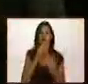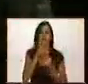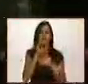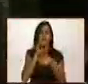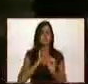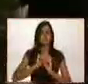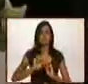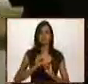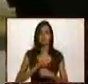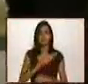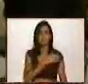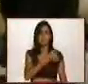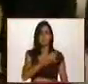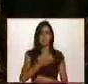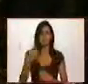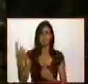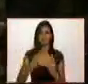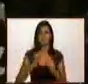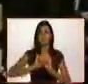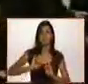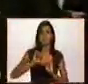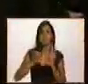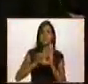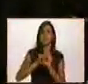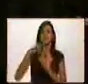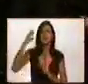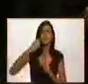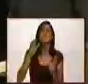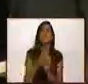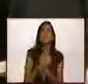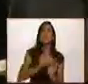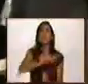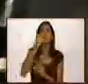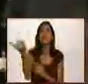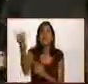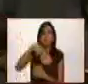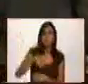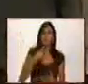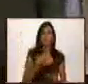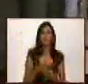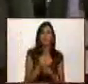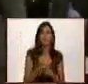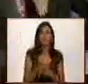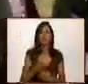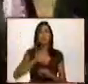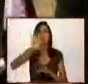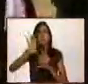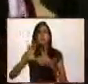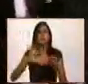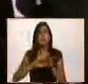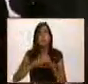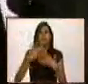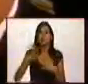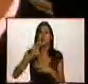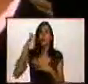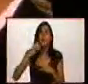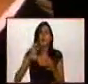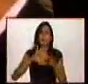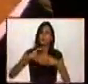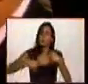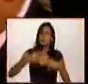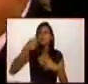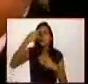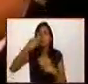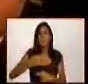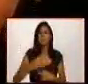su rechazo a la directiva de retorno, por lo que exhortó a los gobiernos europeos que continuaran con la unidad a través de la solidaridad y